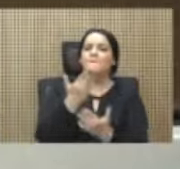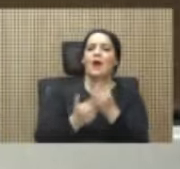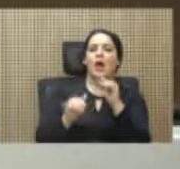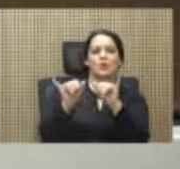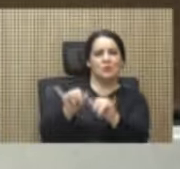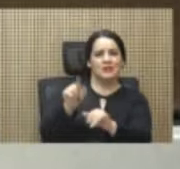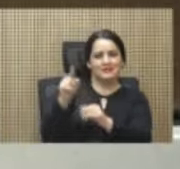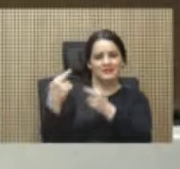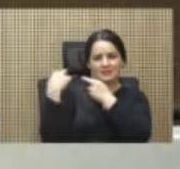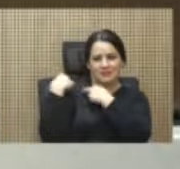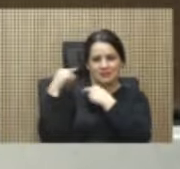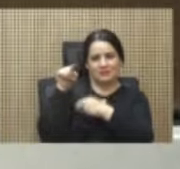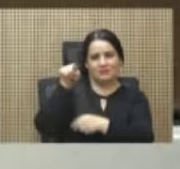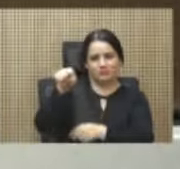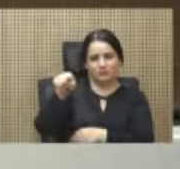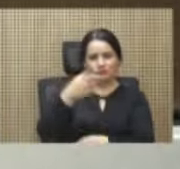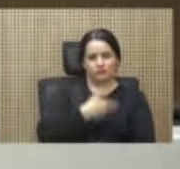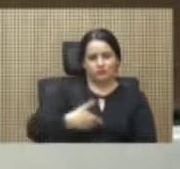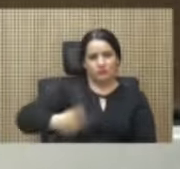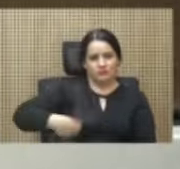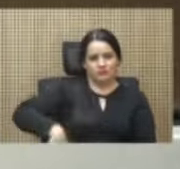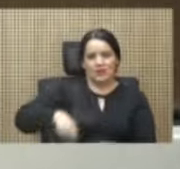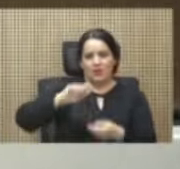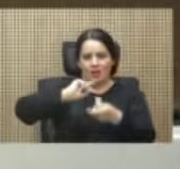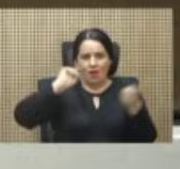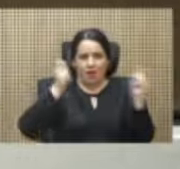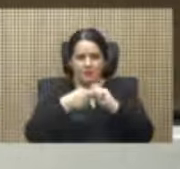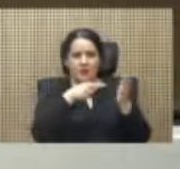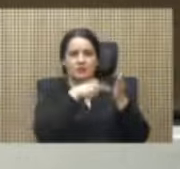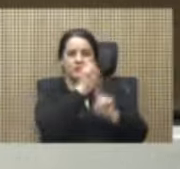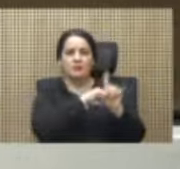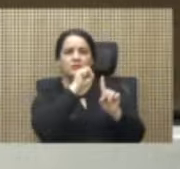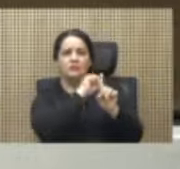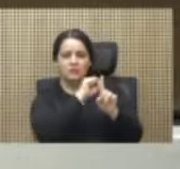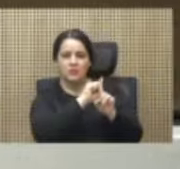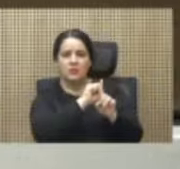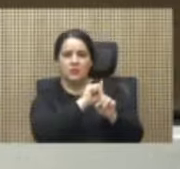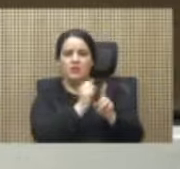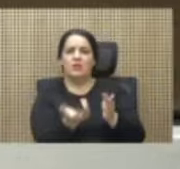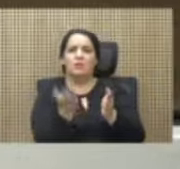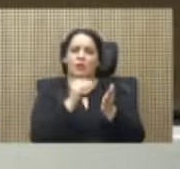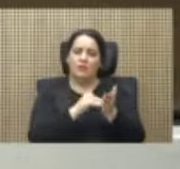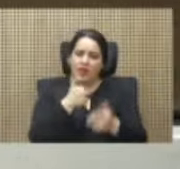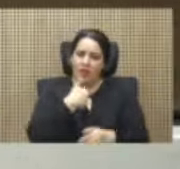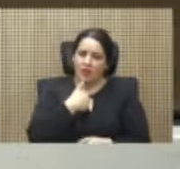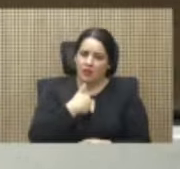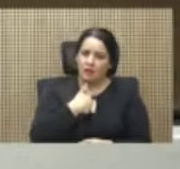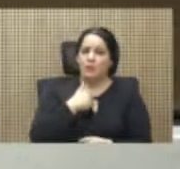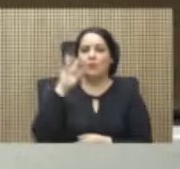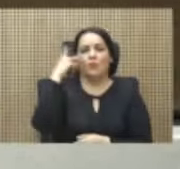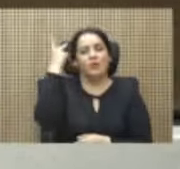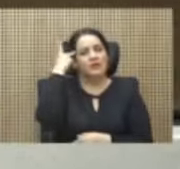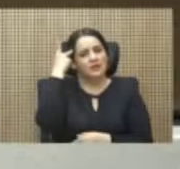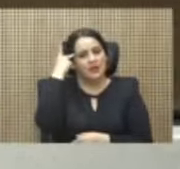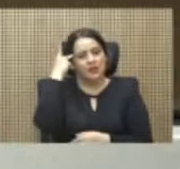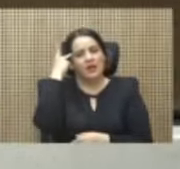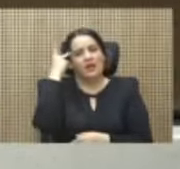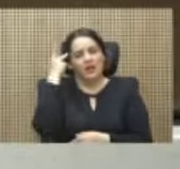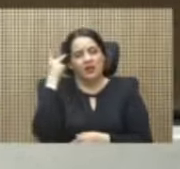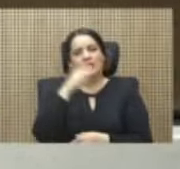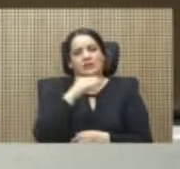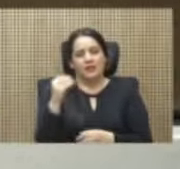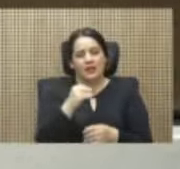revertir esa decisión y recuperar una política de estado exitosa y que ha sido un orgullo